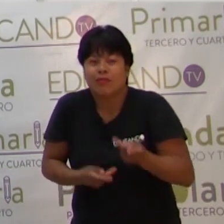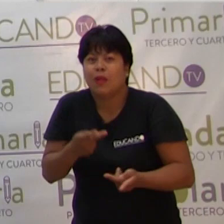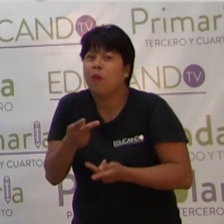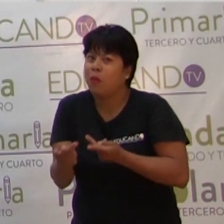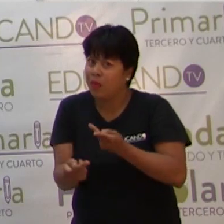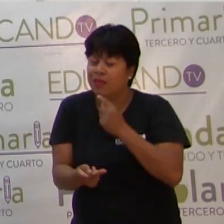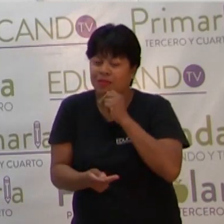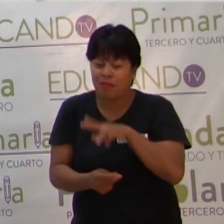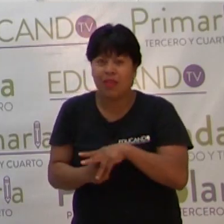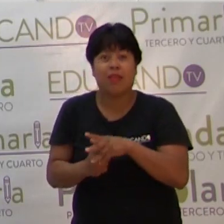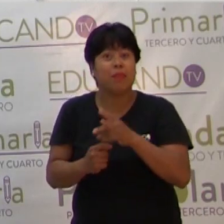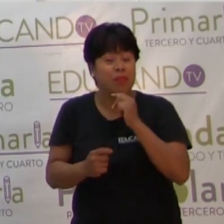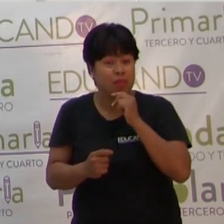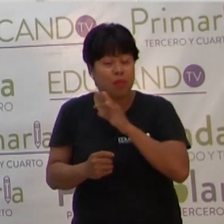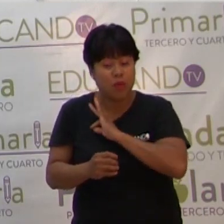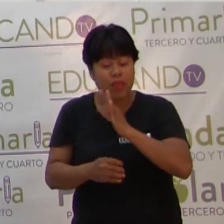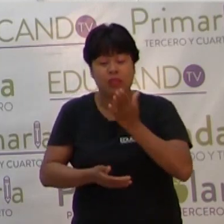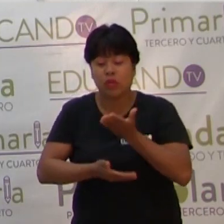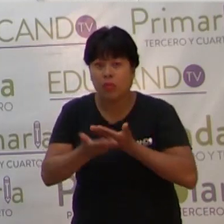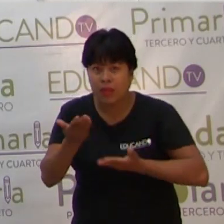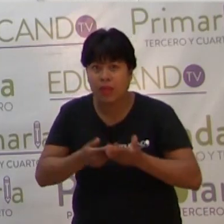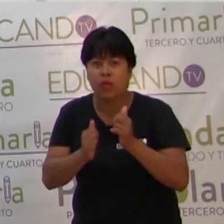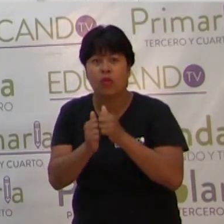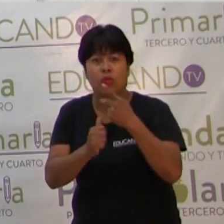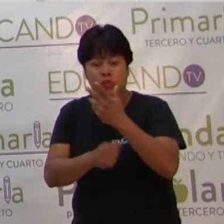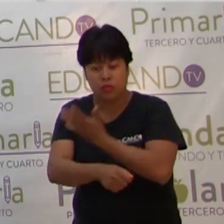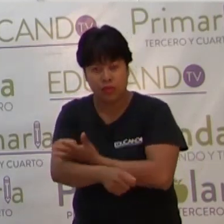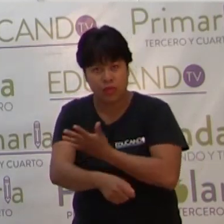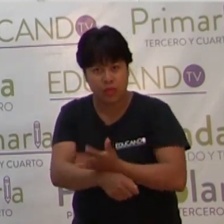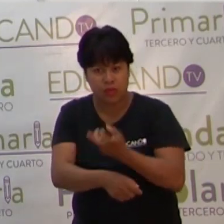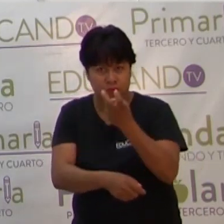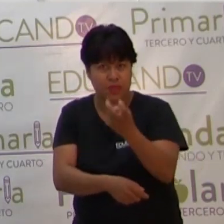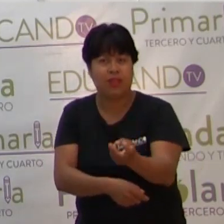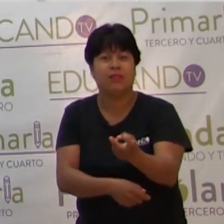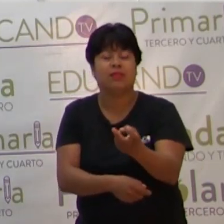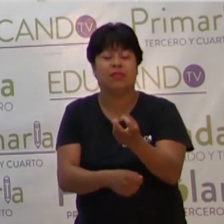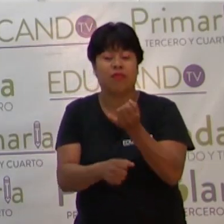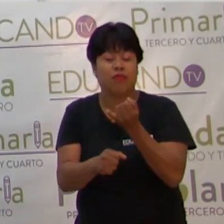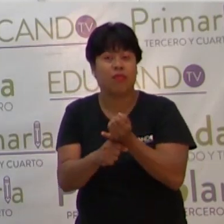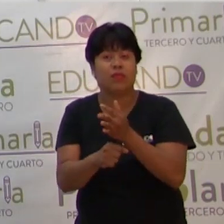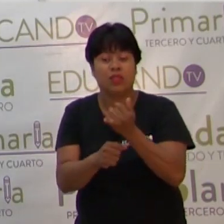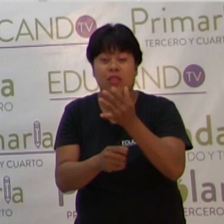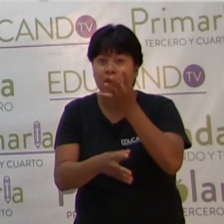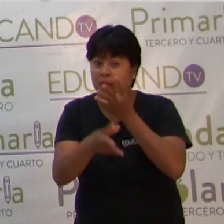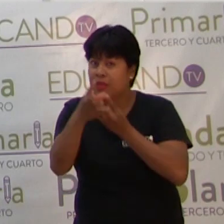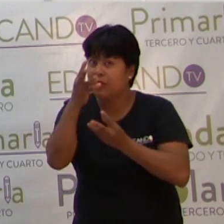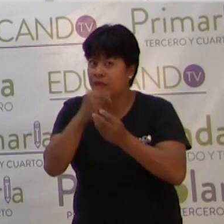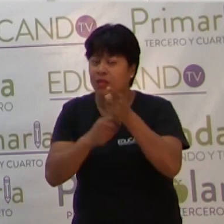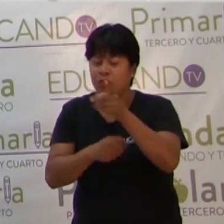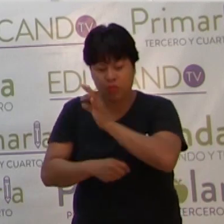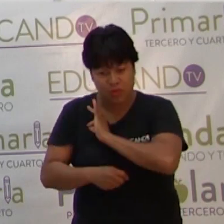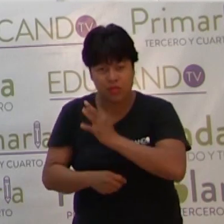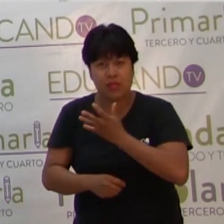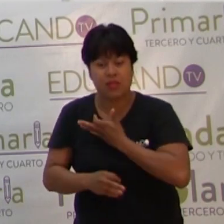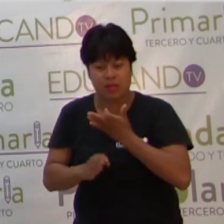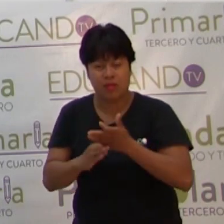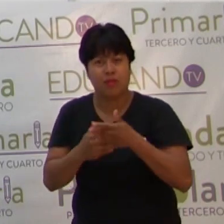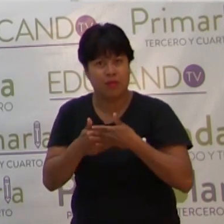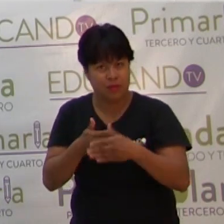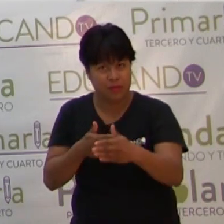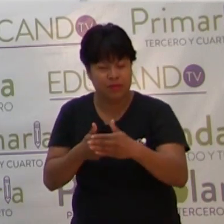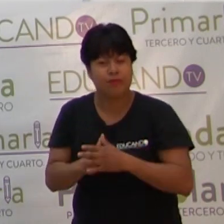también y por supuesto puedas compartir con tus compañeros todo este aprendizaje que podemos tener a partir de esta